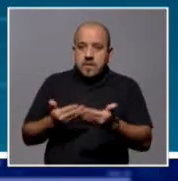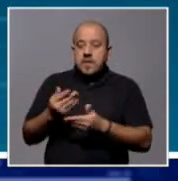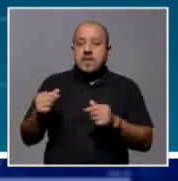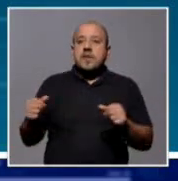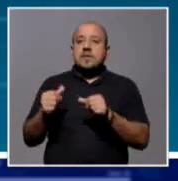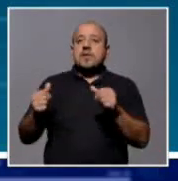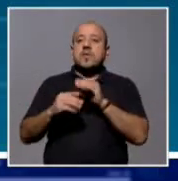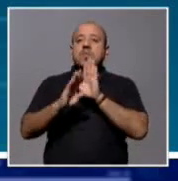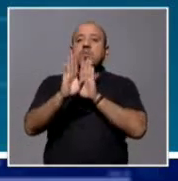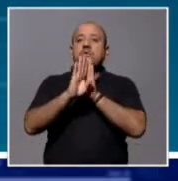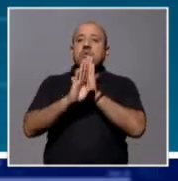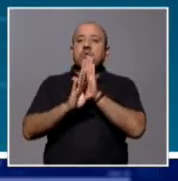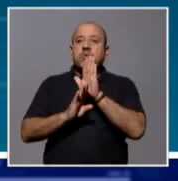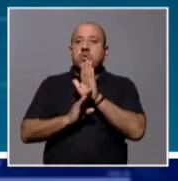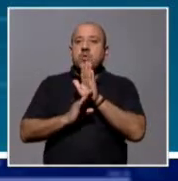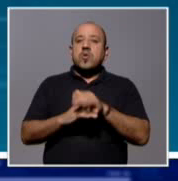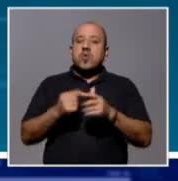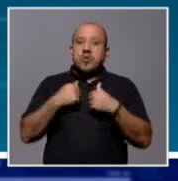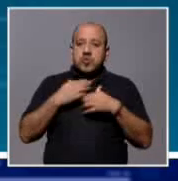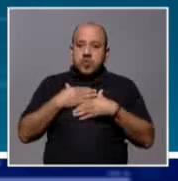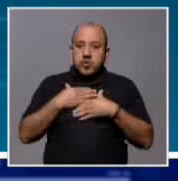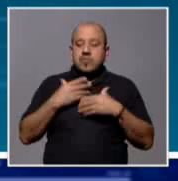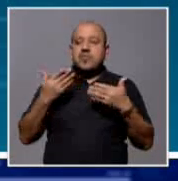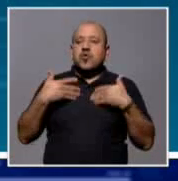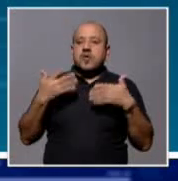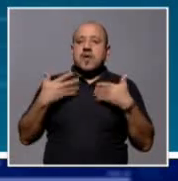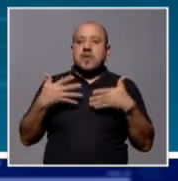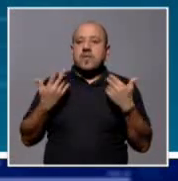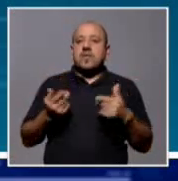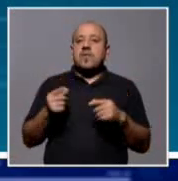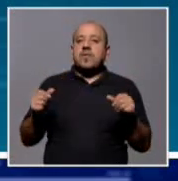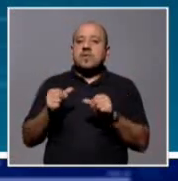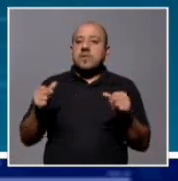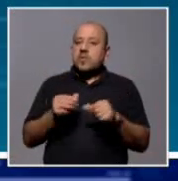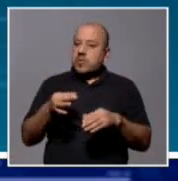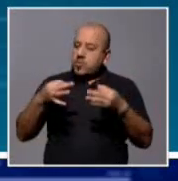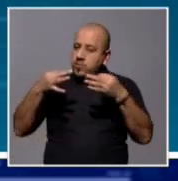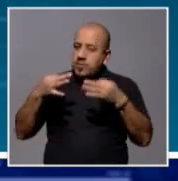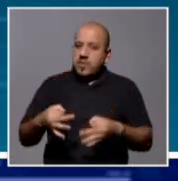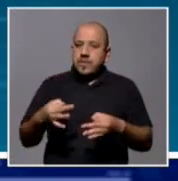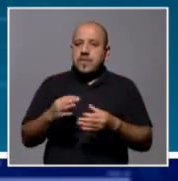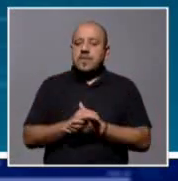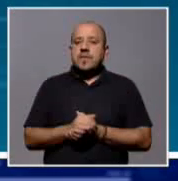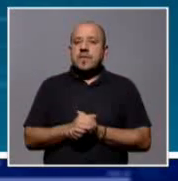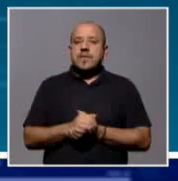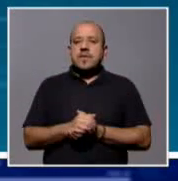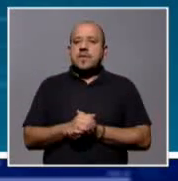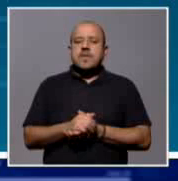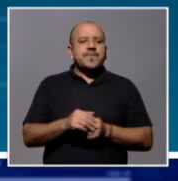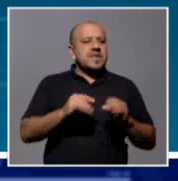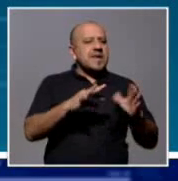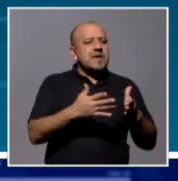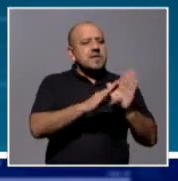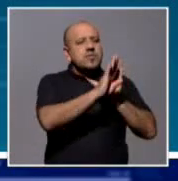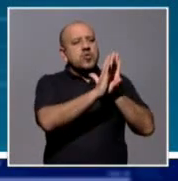desarrollar un protocolo que, como te decía anteriormente, estamos muy contentos y bueno, y lo hacemos cumplir a rajatabla. ¿Y de qué trata el